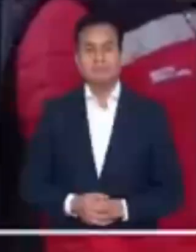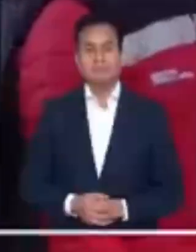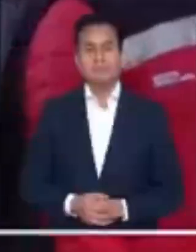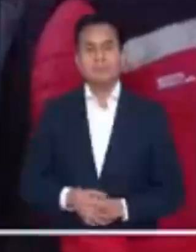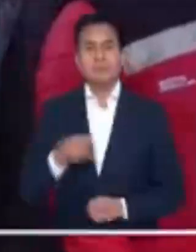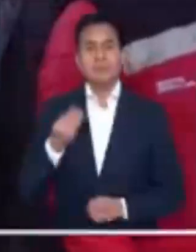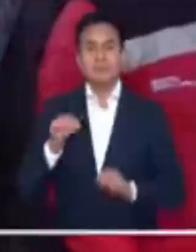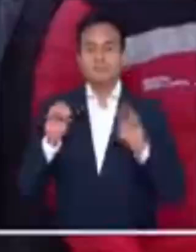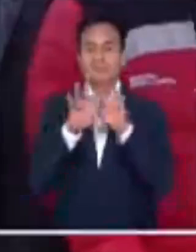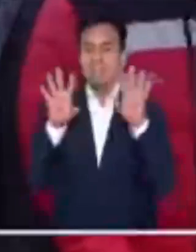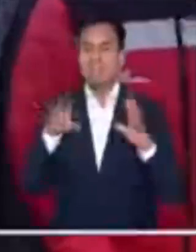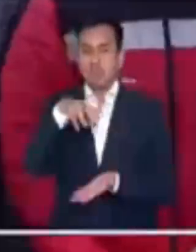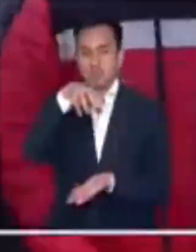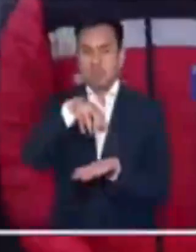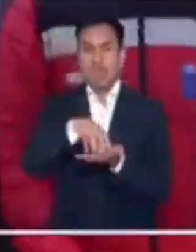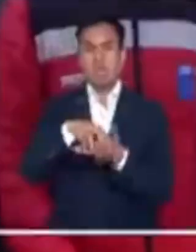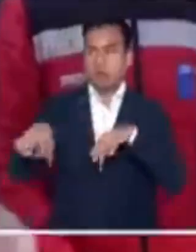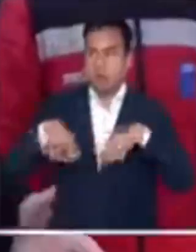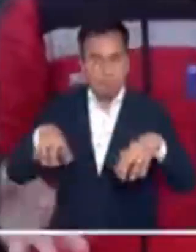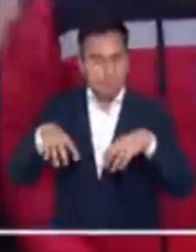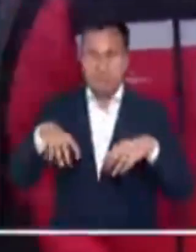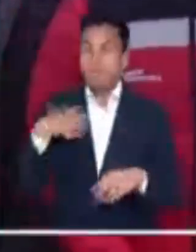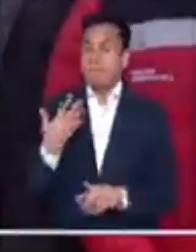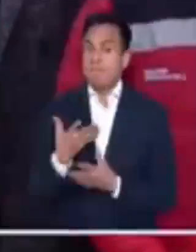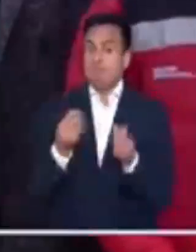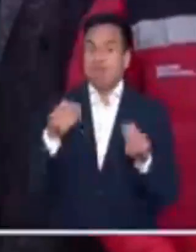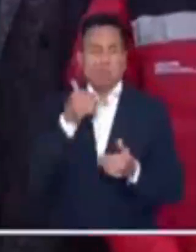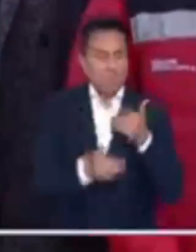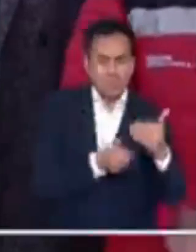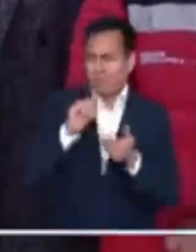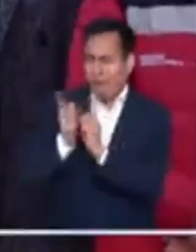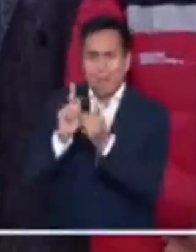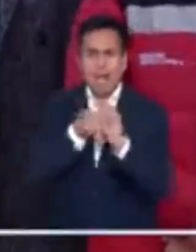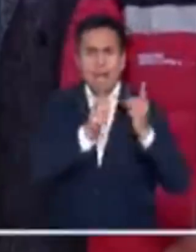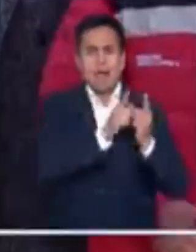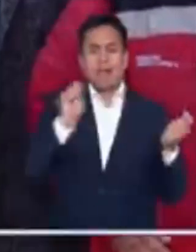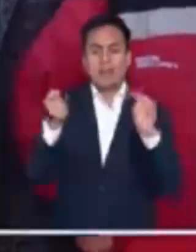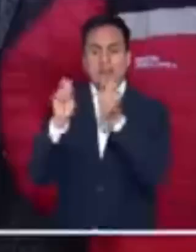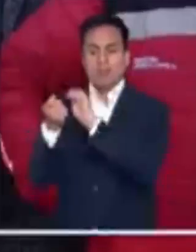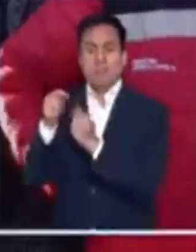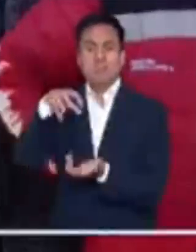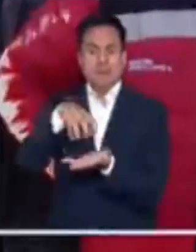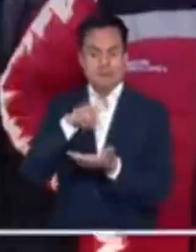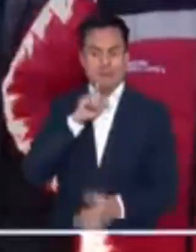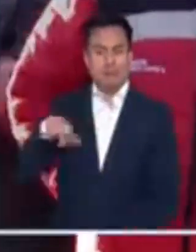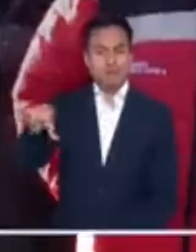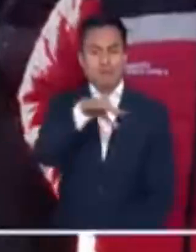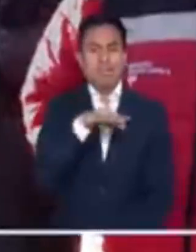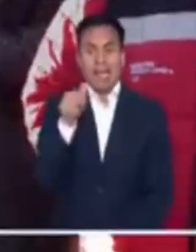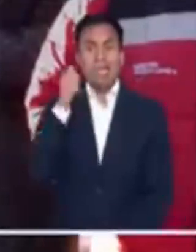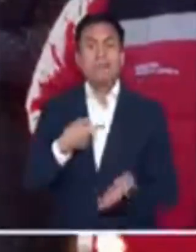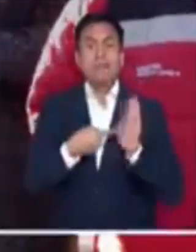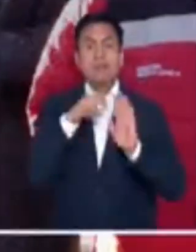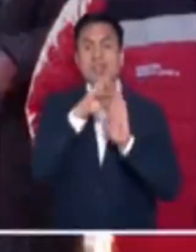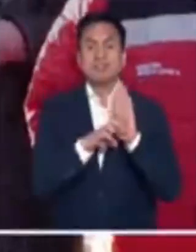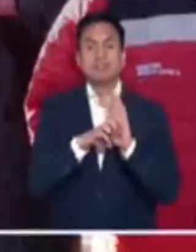Bueno, lo que es claro es que esta ciudad está en movimiento, hay mucho proceso de cambio, de transformación de la ciudad. Ayer nosotros presentamos